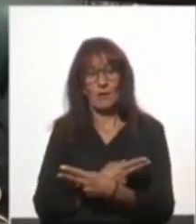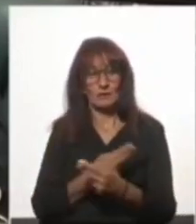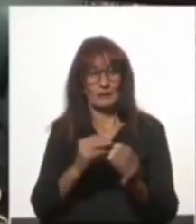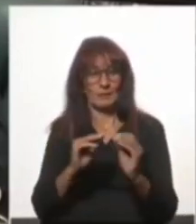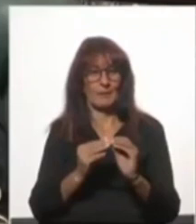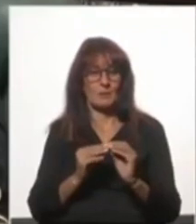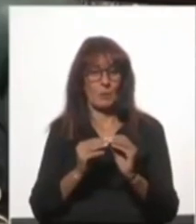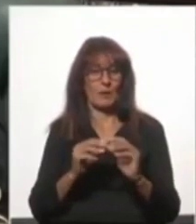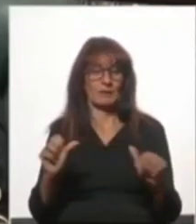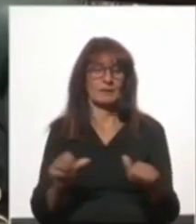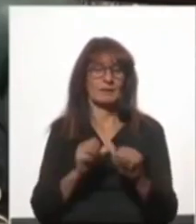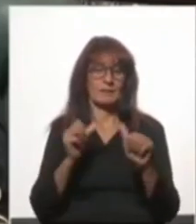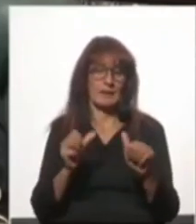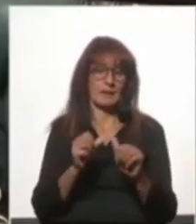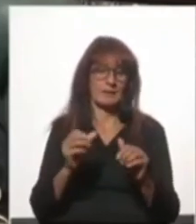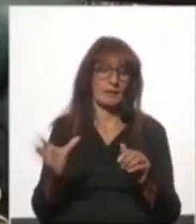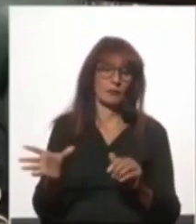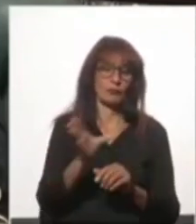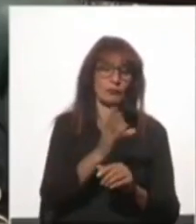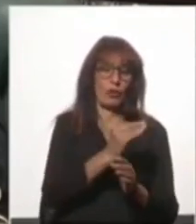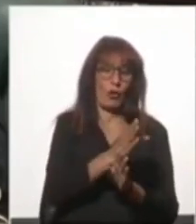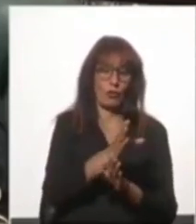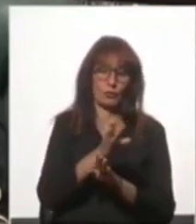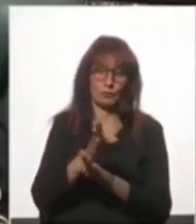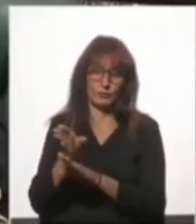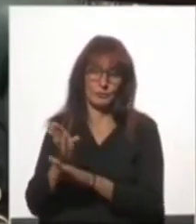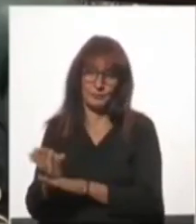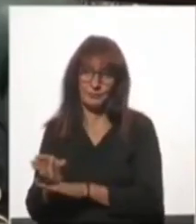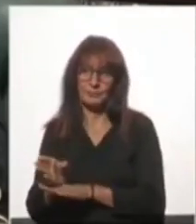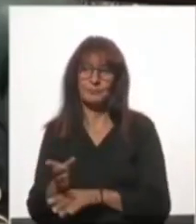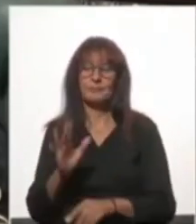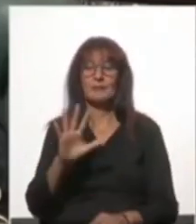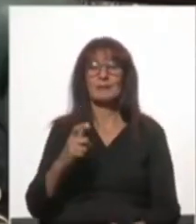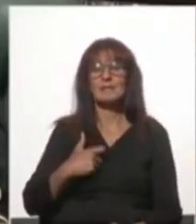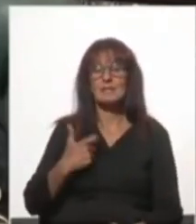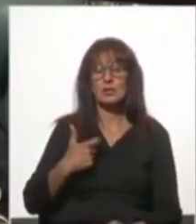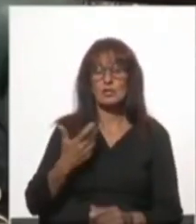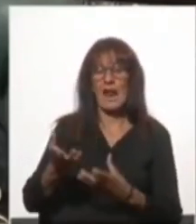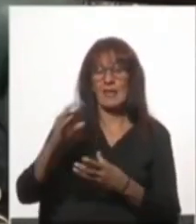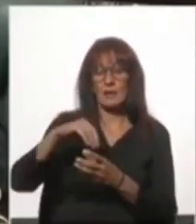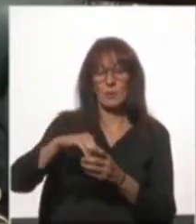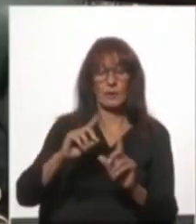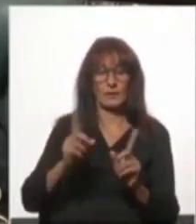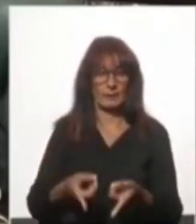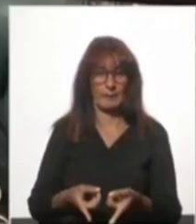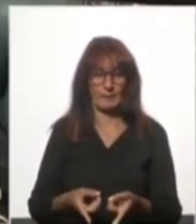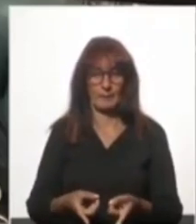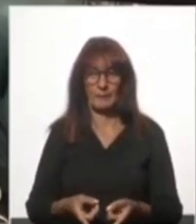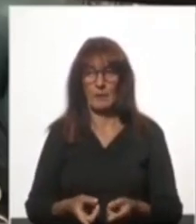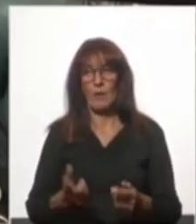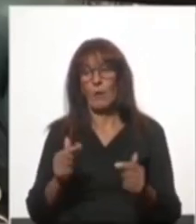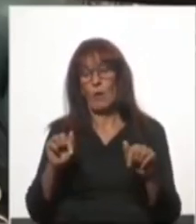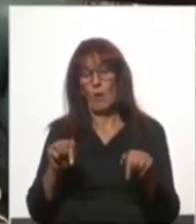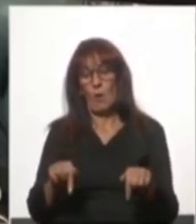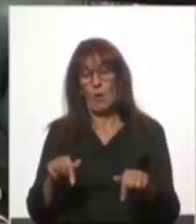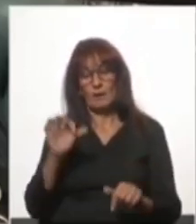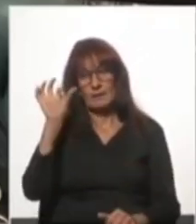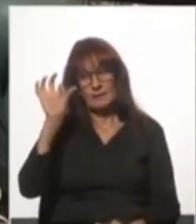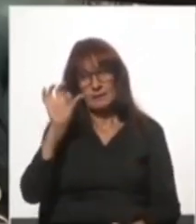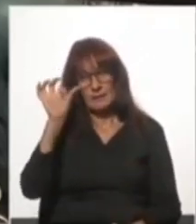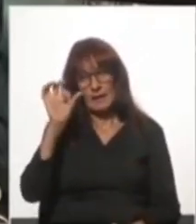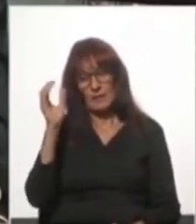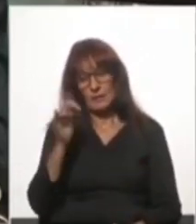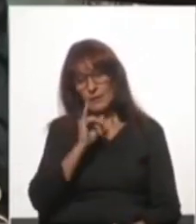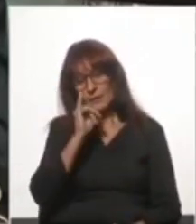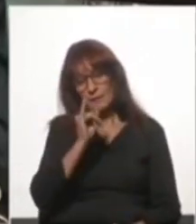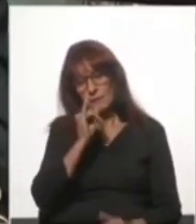se da en todos los rubros, incluidos en los sociales. Hoy el senador que hacía el